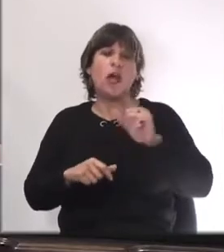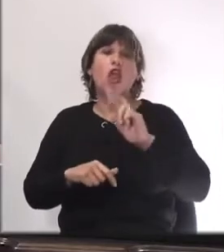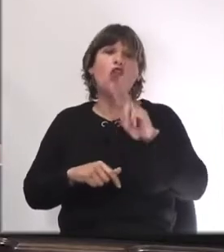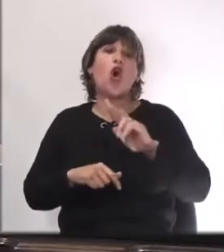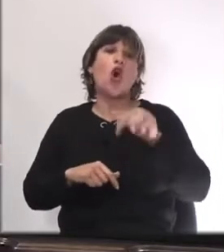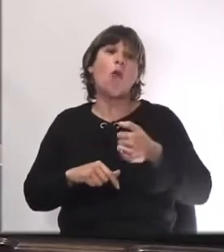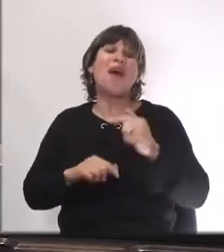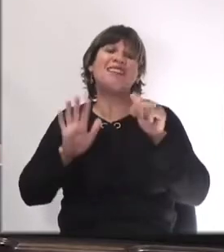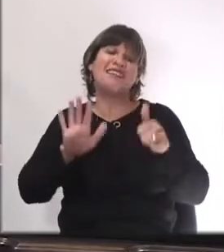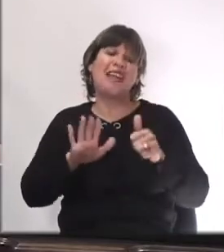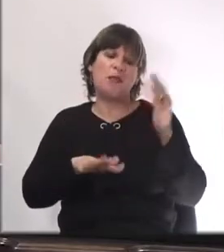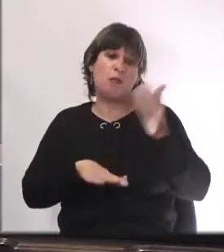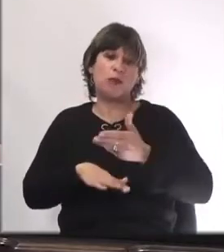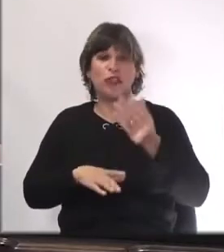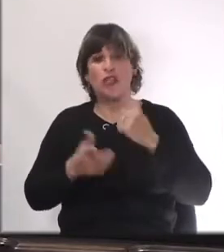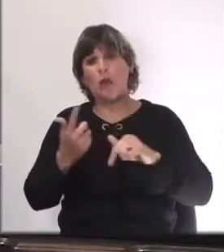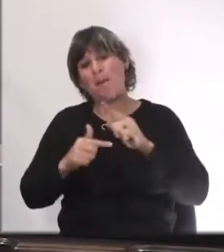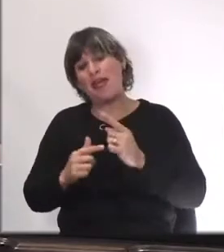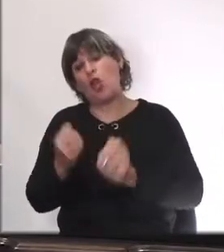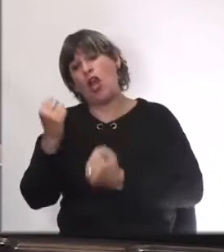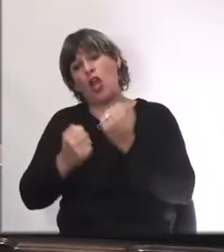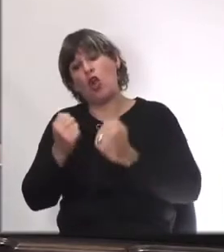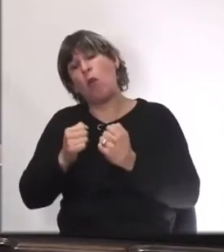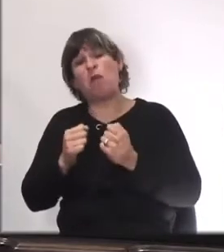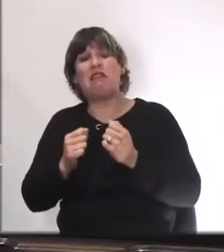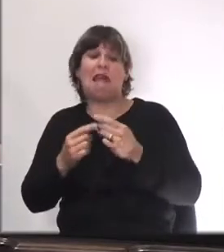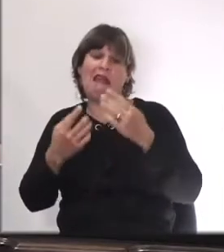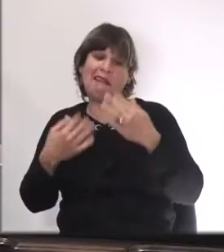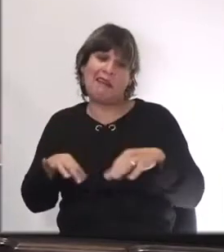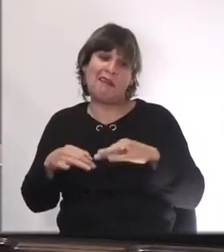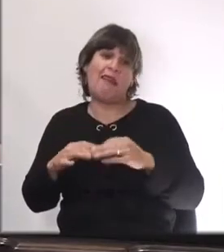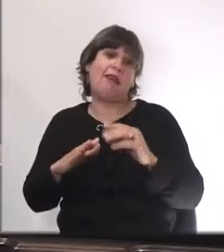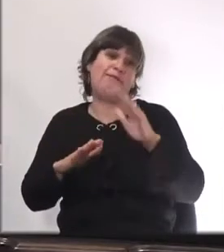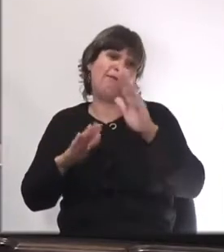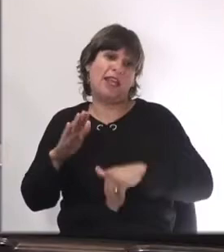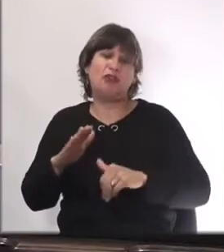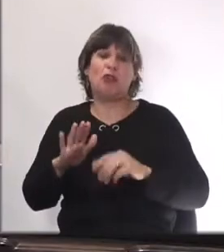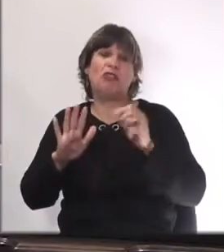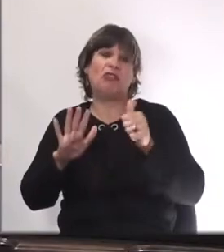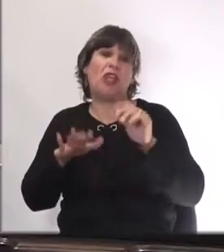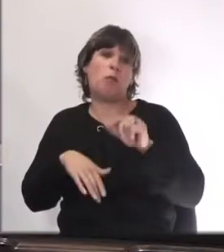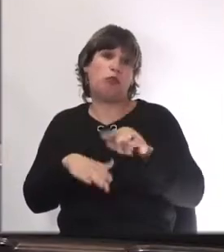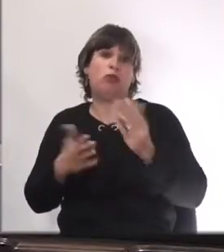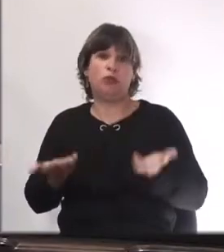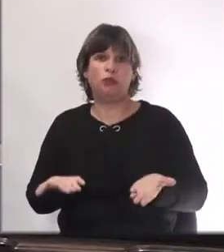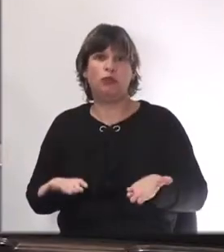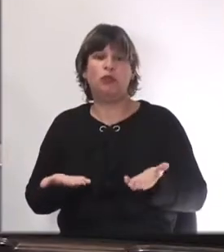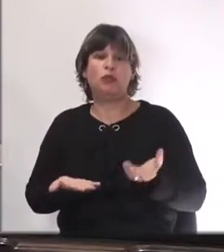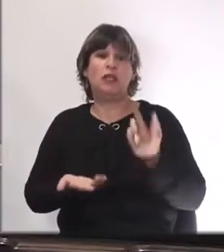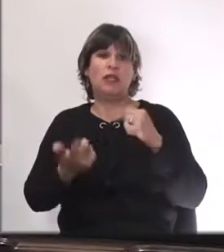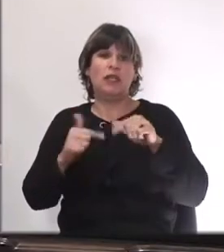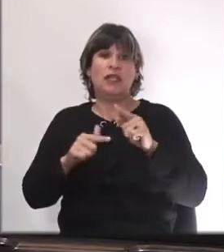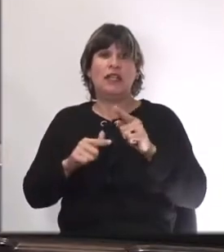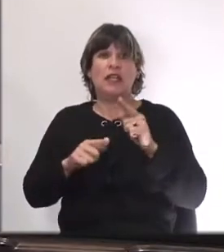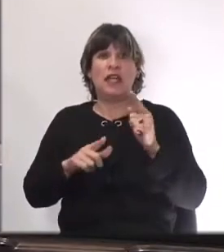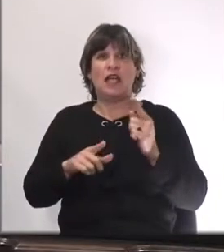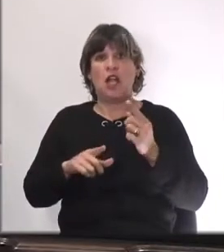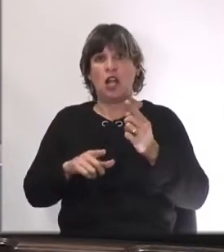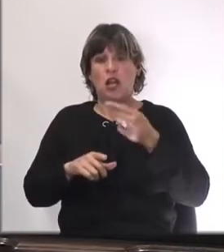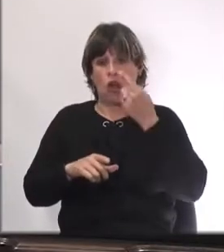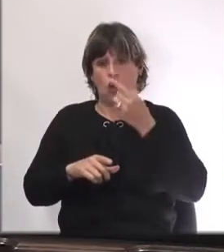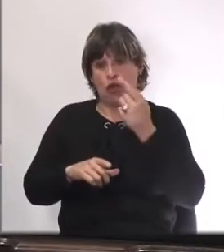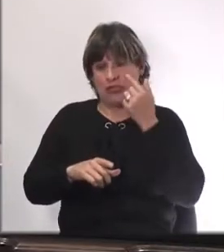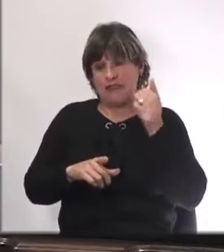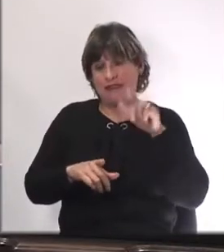2,6%, pero la economía en realidad cayó 6 puntos. Lo que importa es el estructural. Bueno, aún con